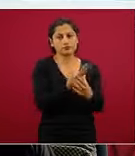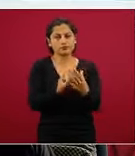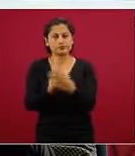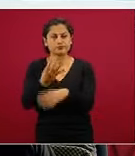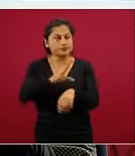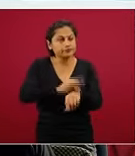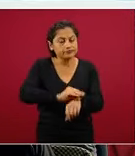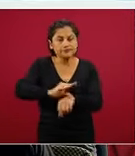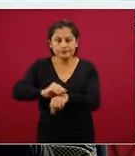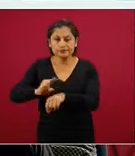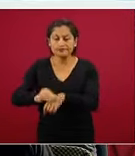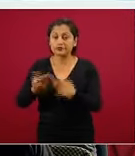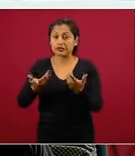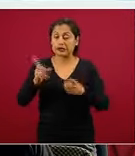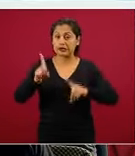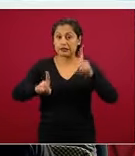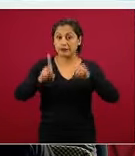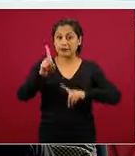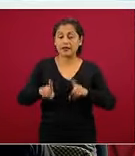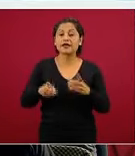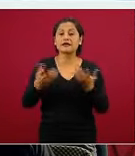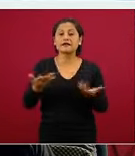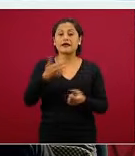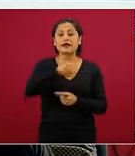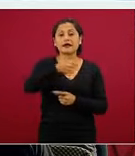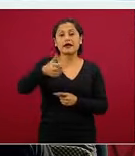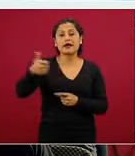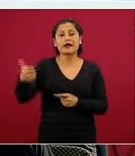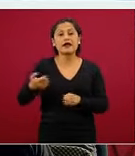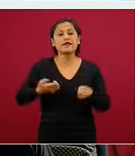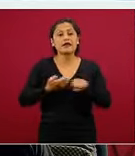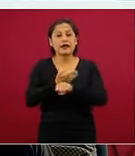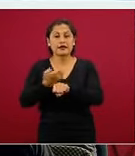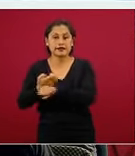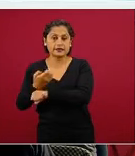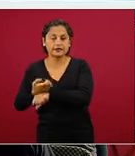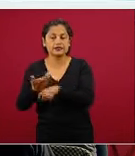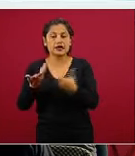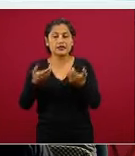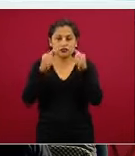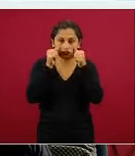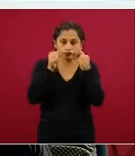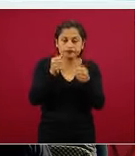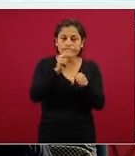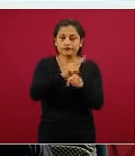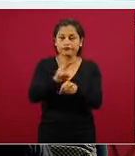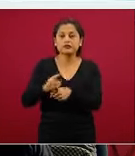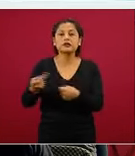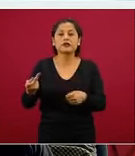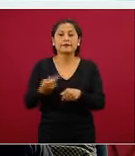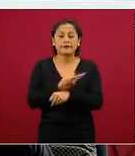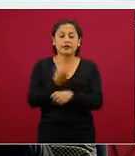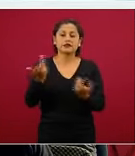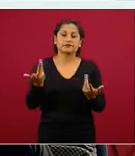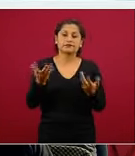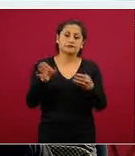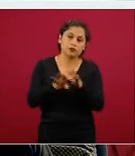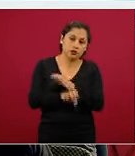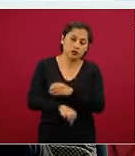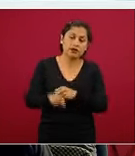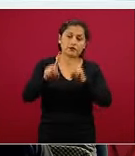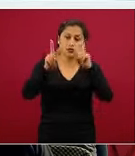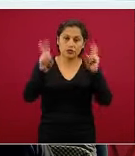elementos estructurales que llevan a que las personas concurran en la vía pública, trabajo y actividades